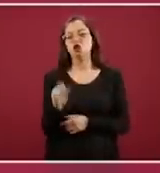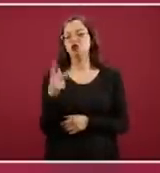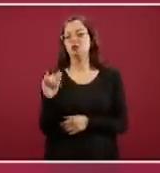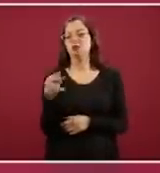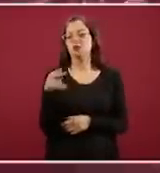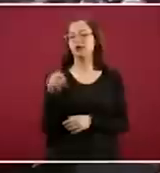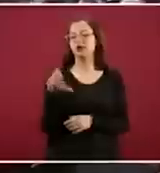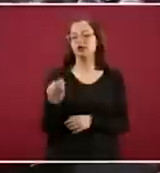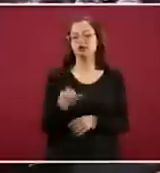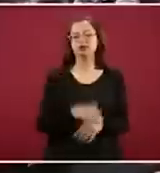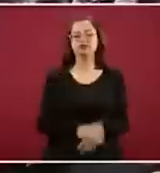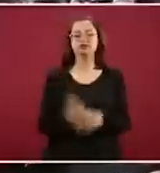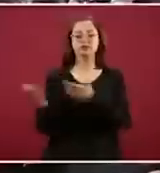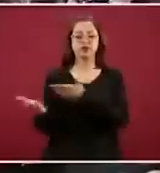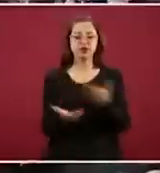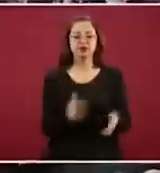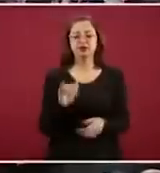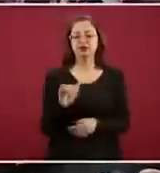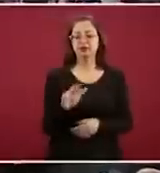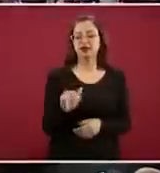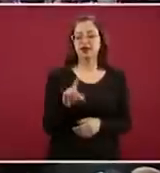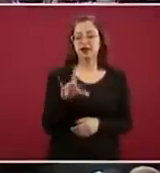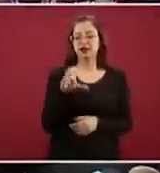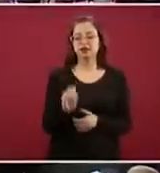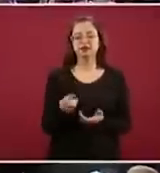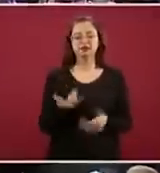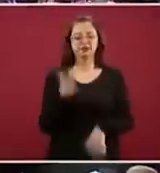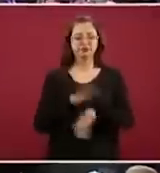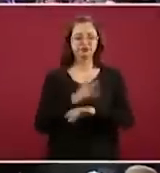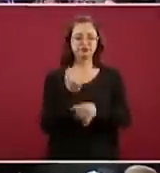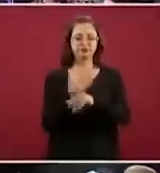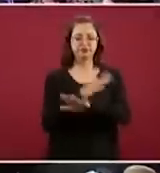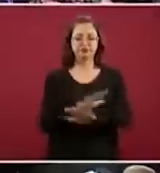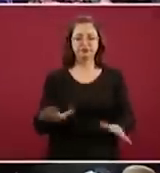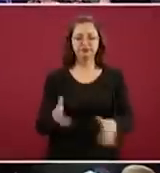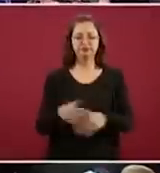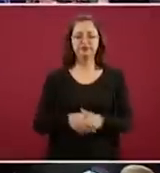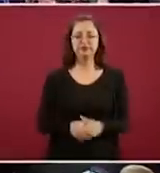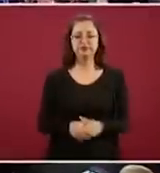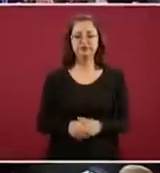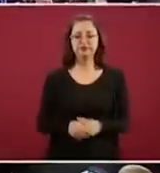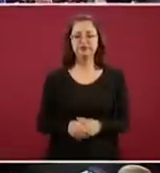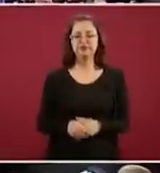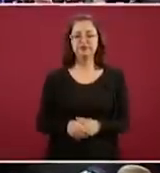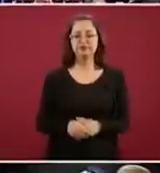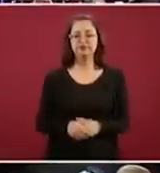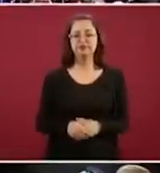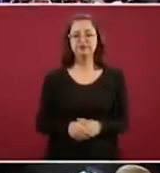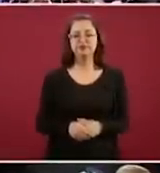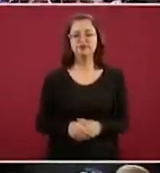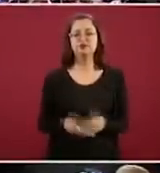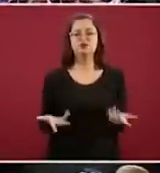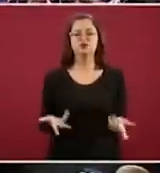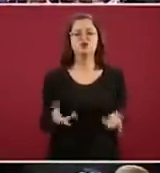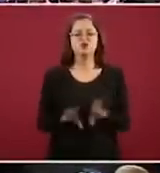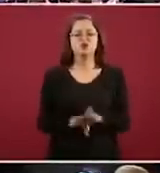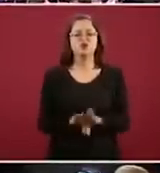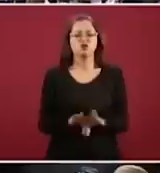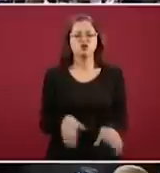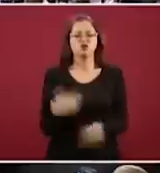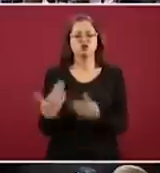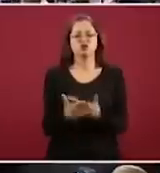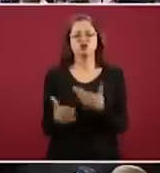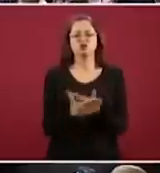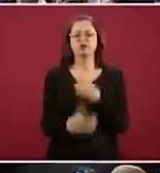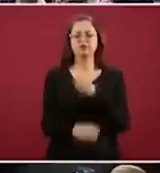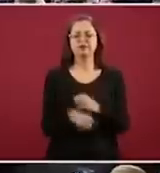y le vamos a pedir aquí a Ricardo que nos informe cómo va a ser esta próxima